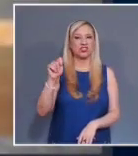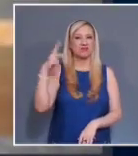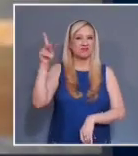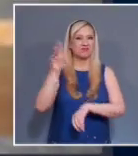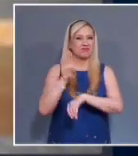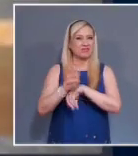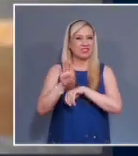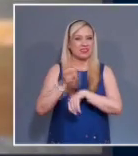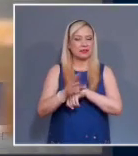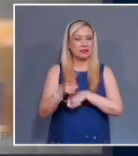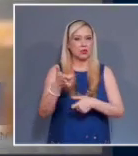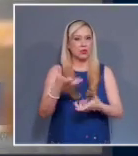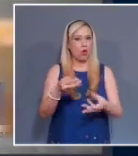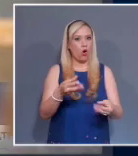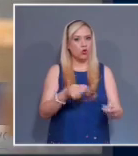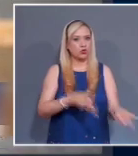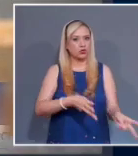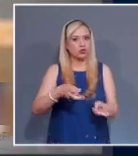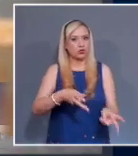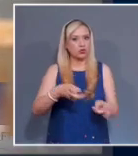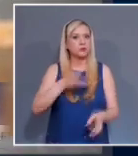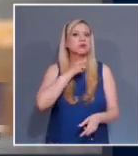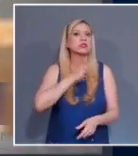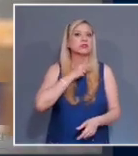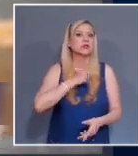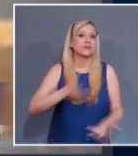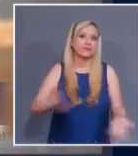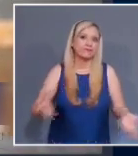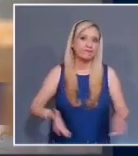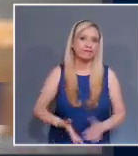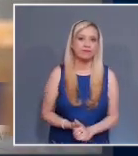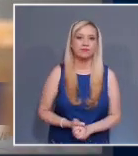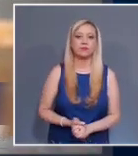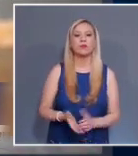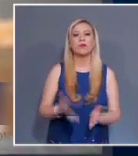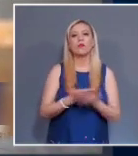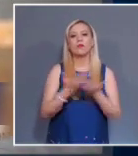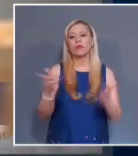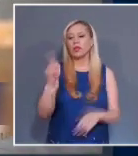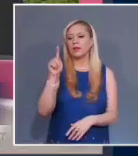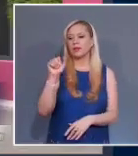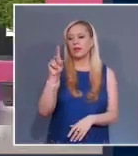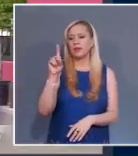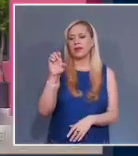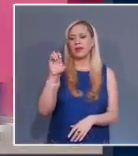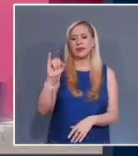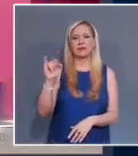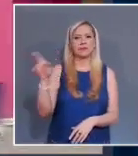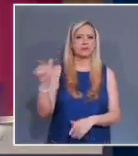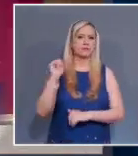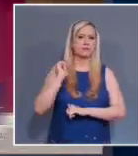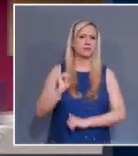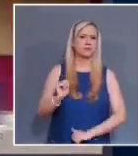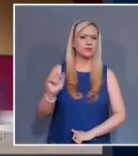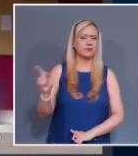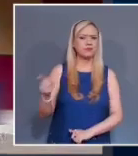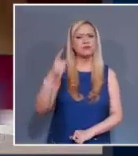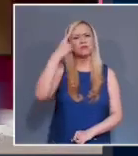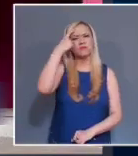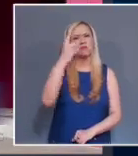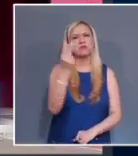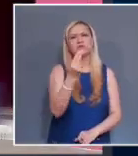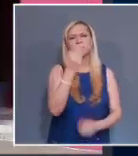INE, Guadalupe Tadei, pidió a las distintas áreas del instituto presentar peticiones de presupuesto con apego a la